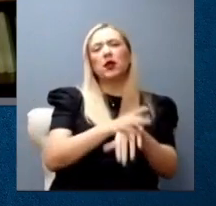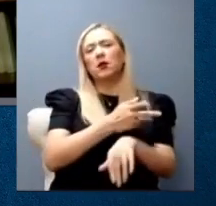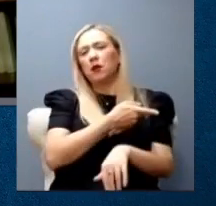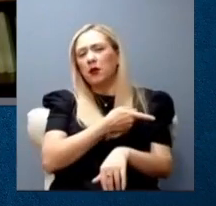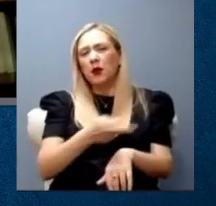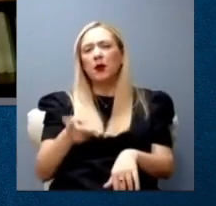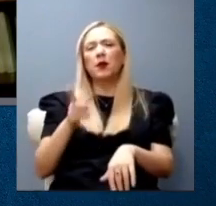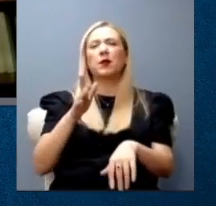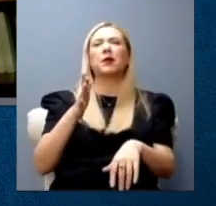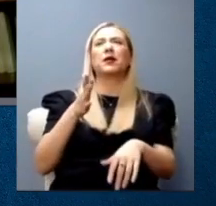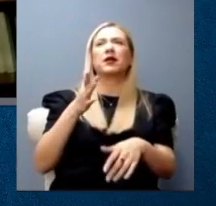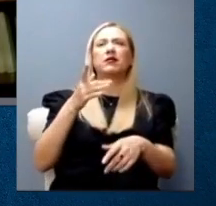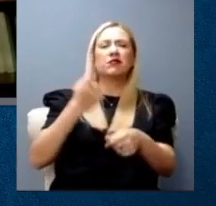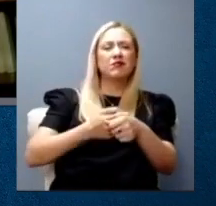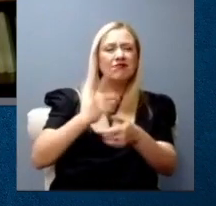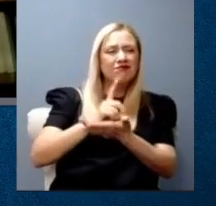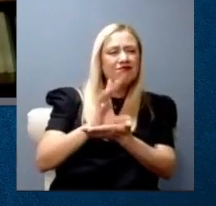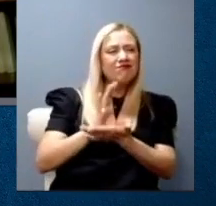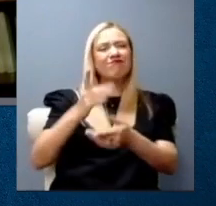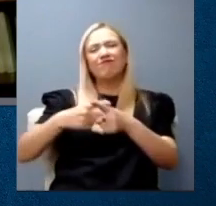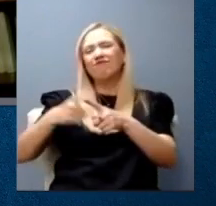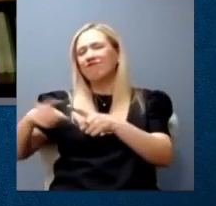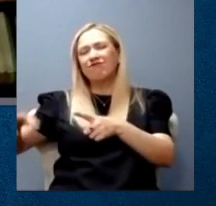Naciones con